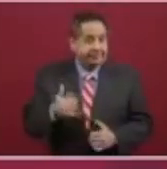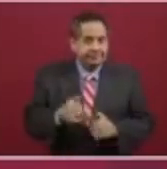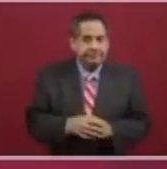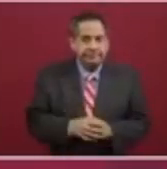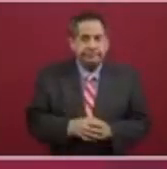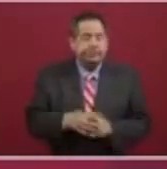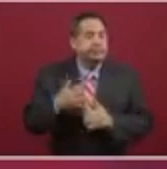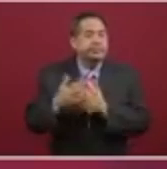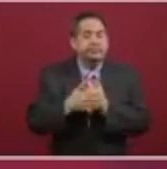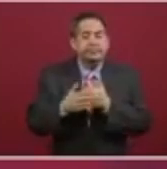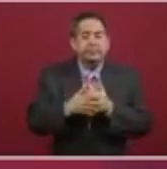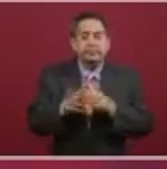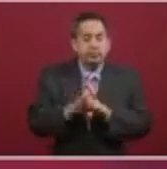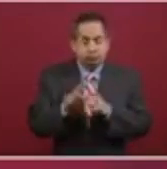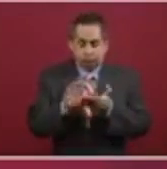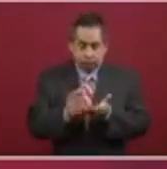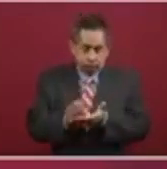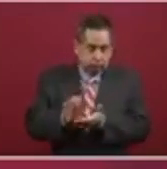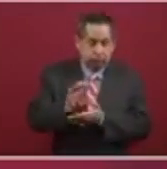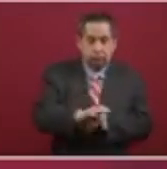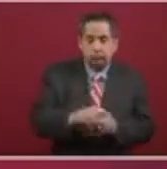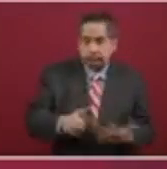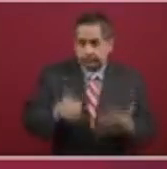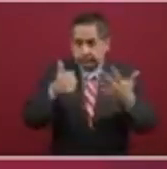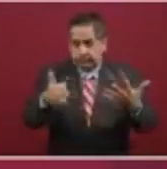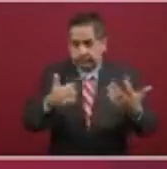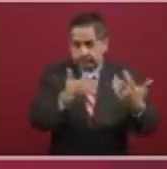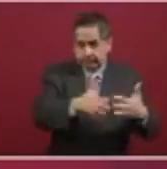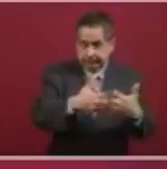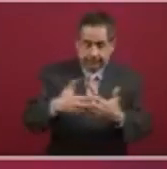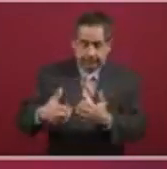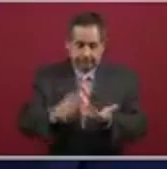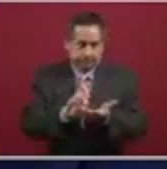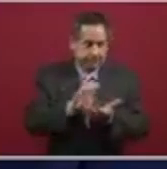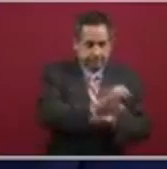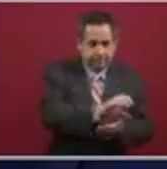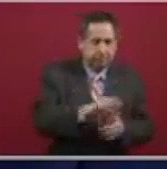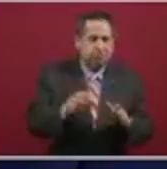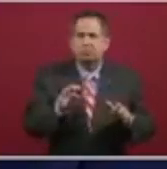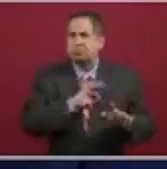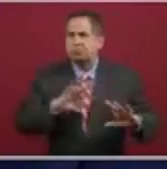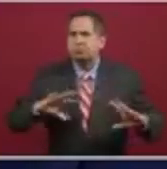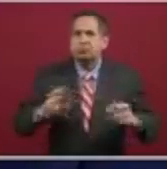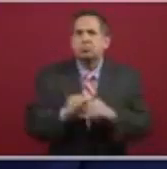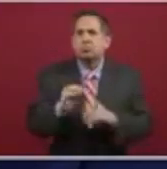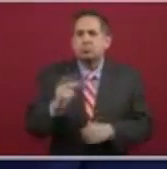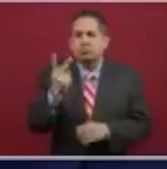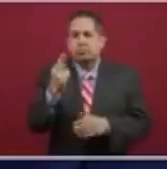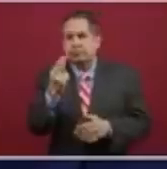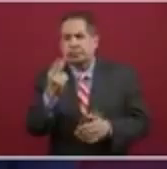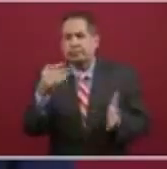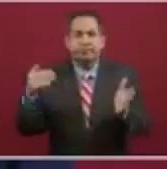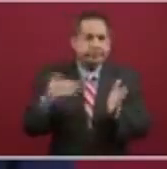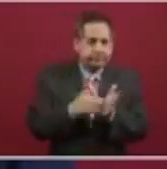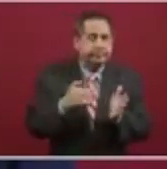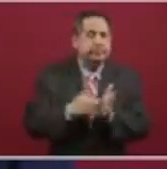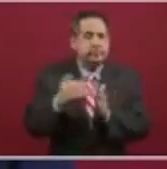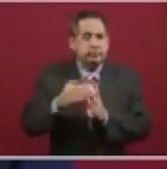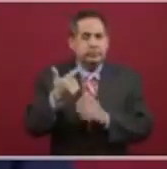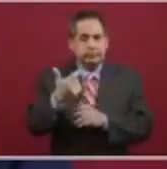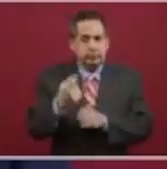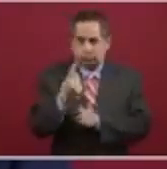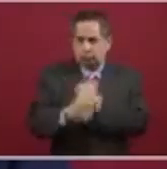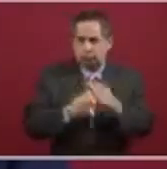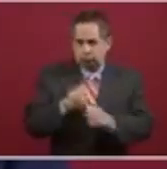se va a invertir en las seis alrededor de 25,000 millones de pesos en 2 años.